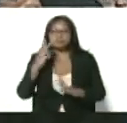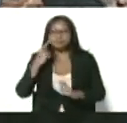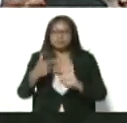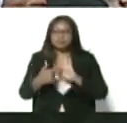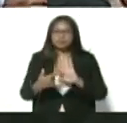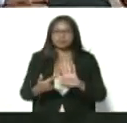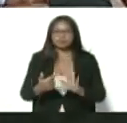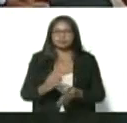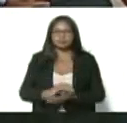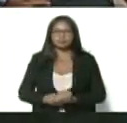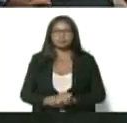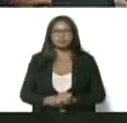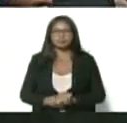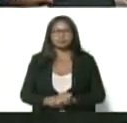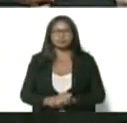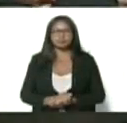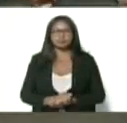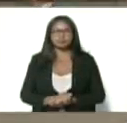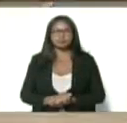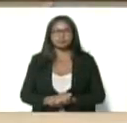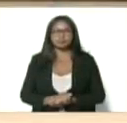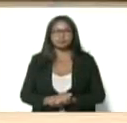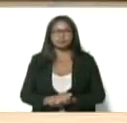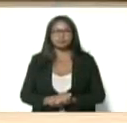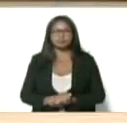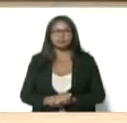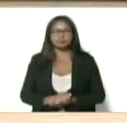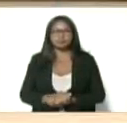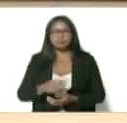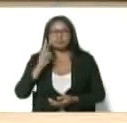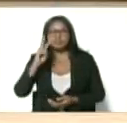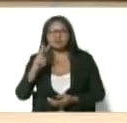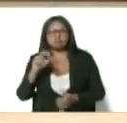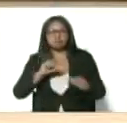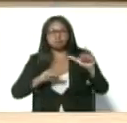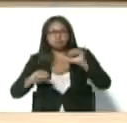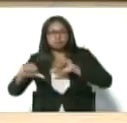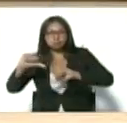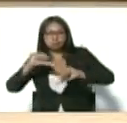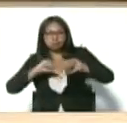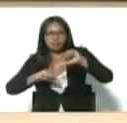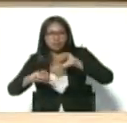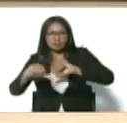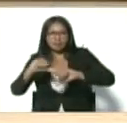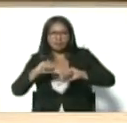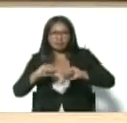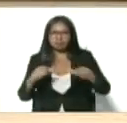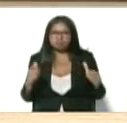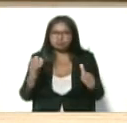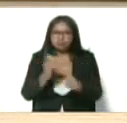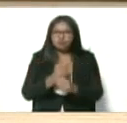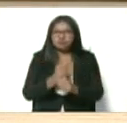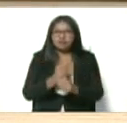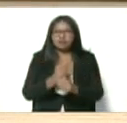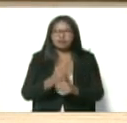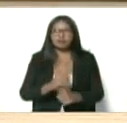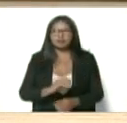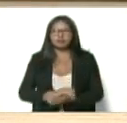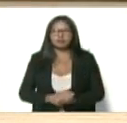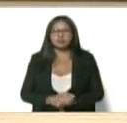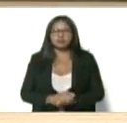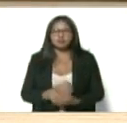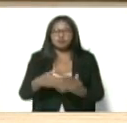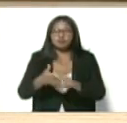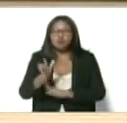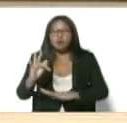dato aquí están sustancias químicas retenidas sobre